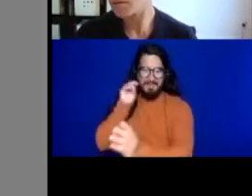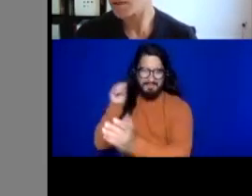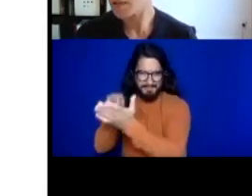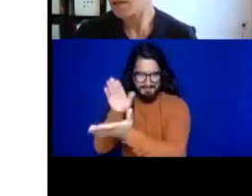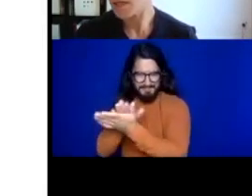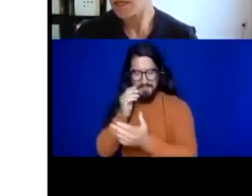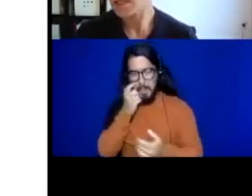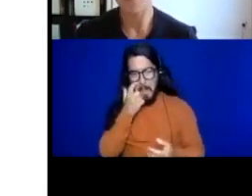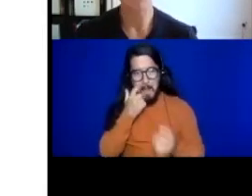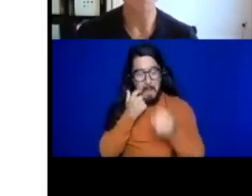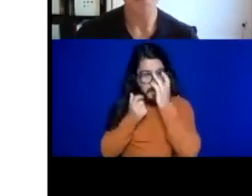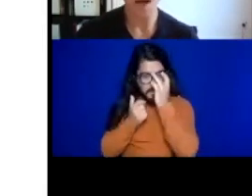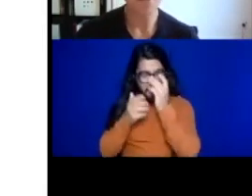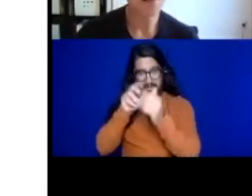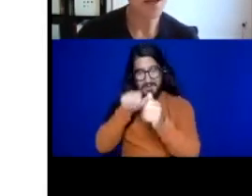Y